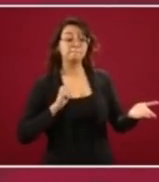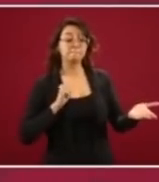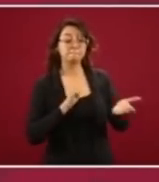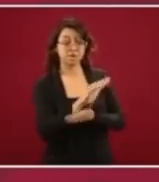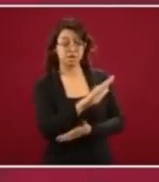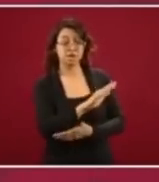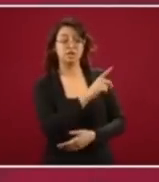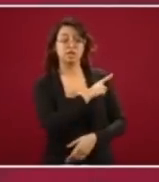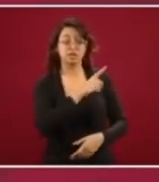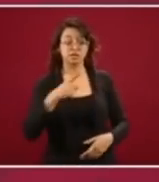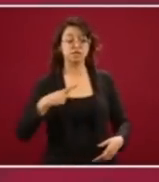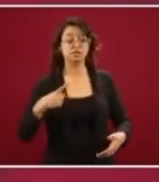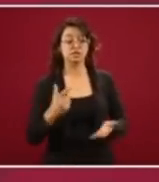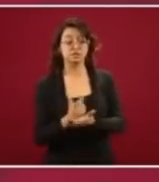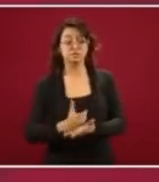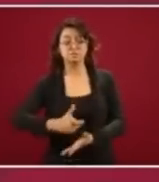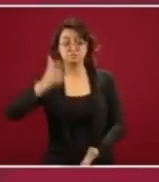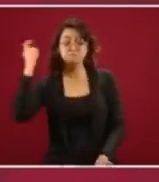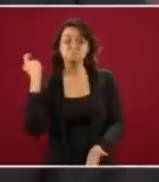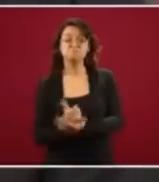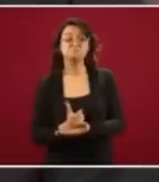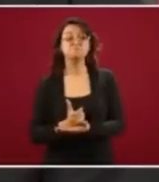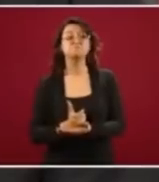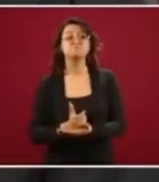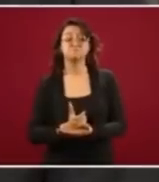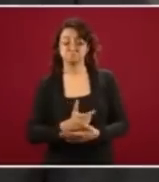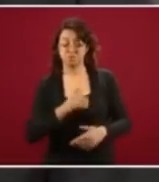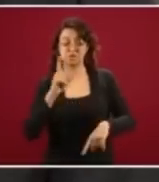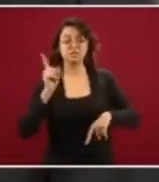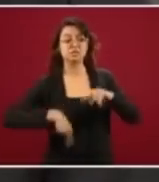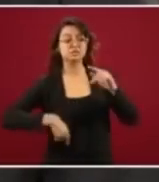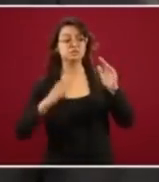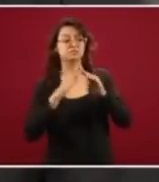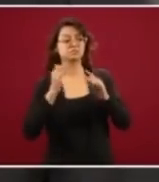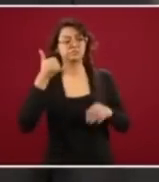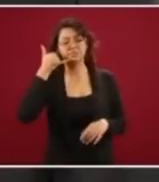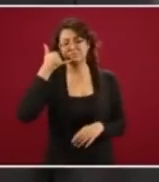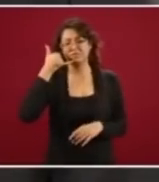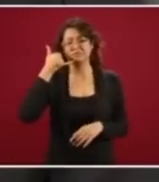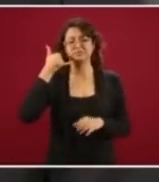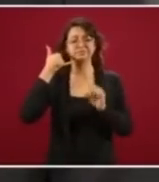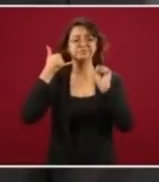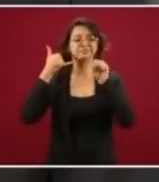si no paga los van a desalojar, pues que cuelgue.